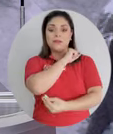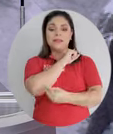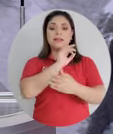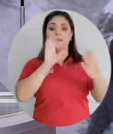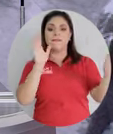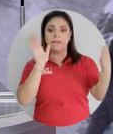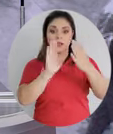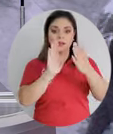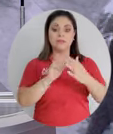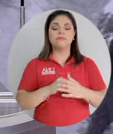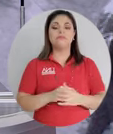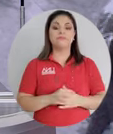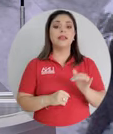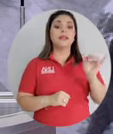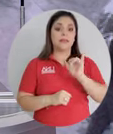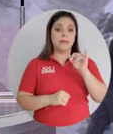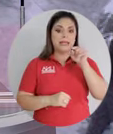estamos enfrentando,